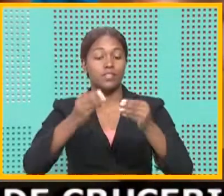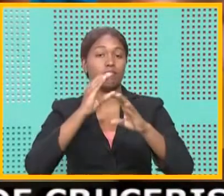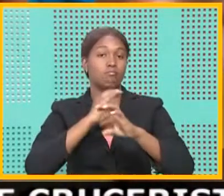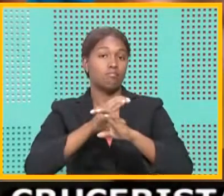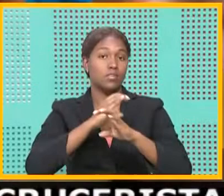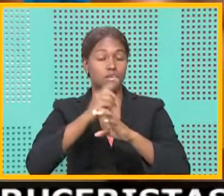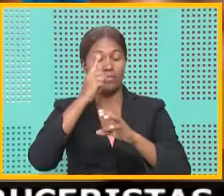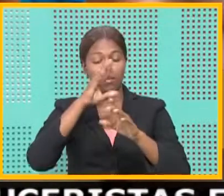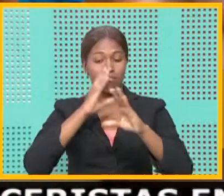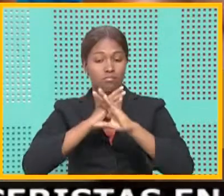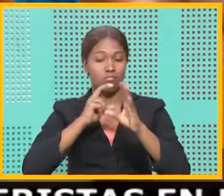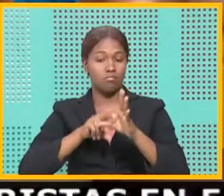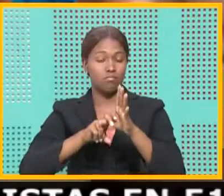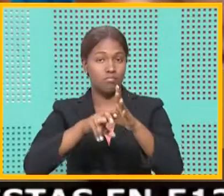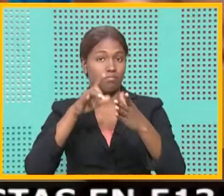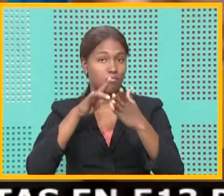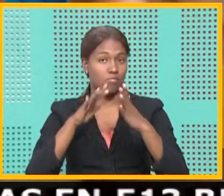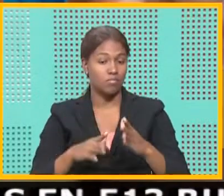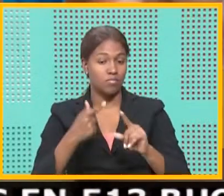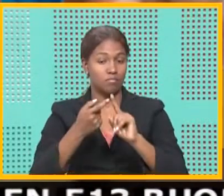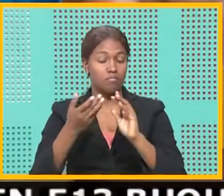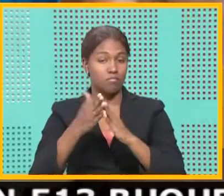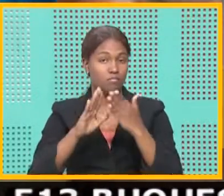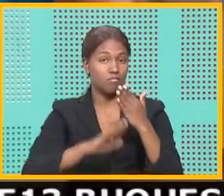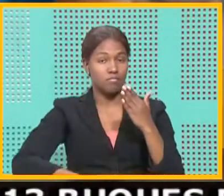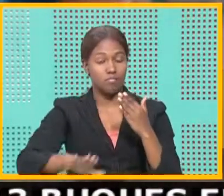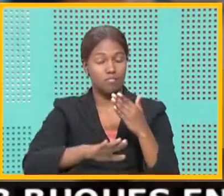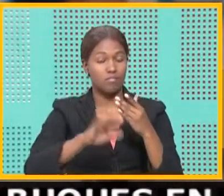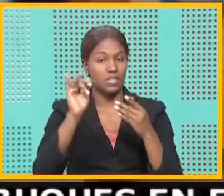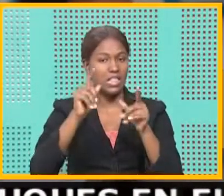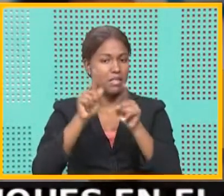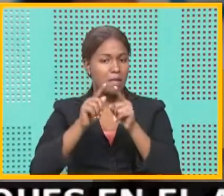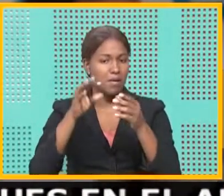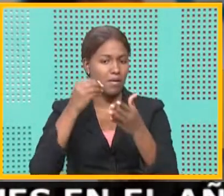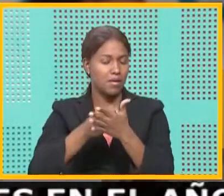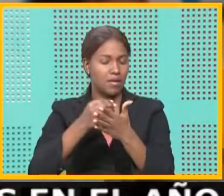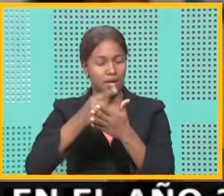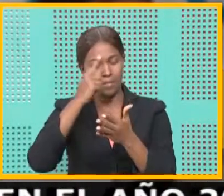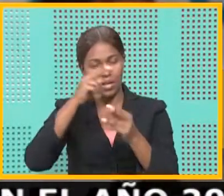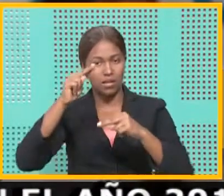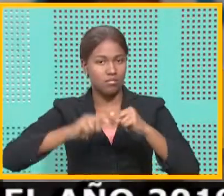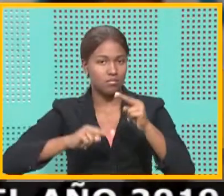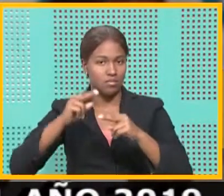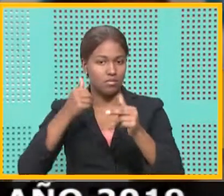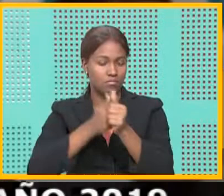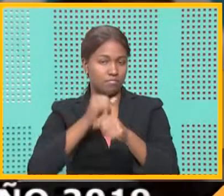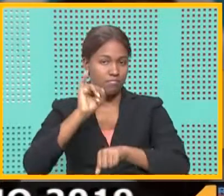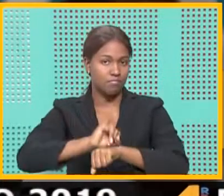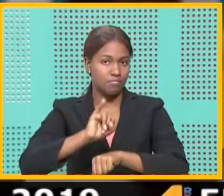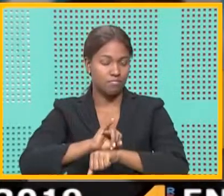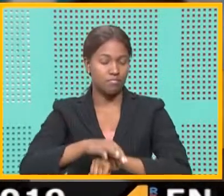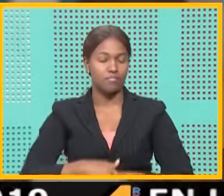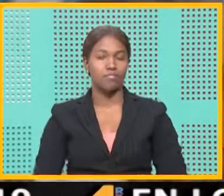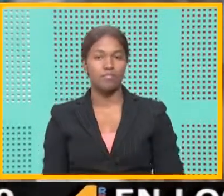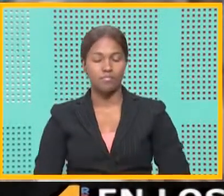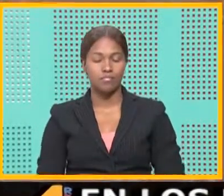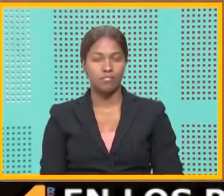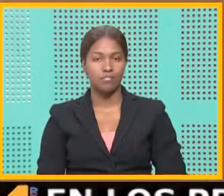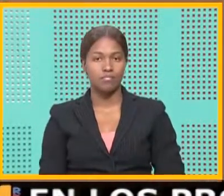autobús para el transporte de los estudiantes de la comunidad, así como los fondos para la construcción de la iglesia.